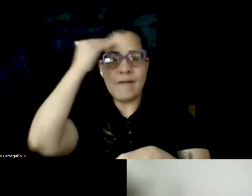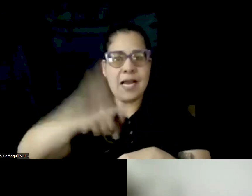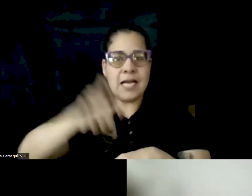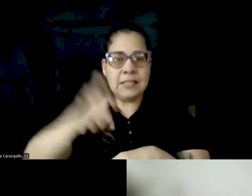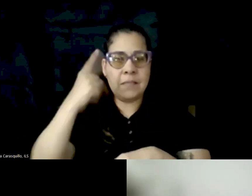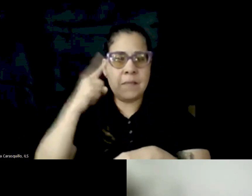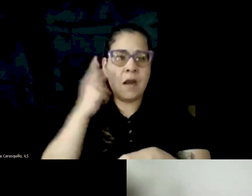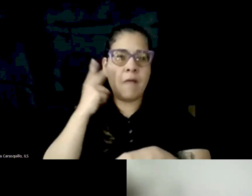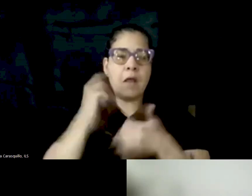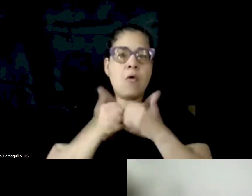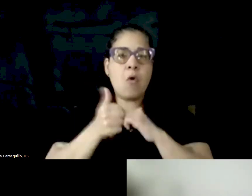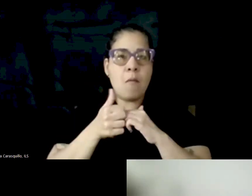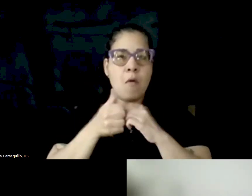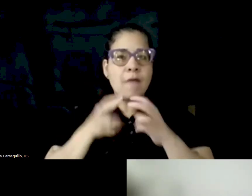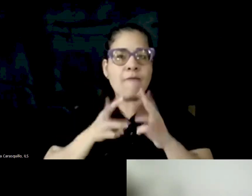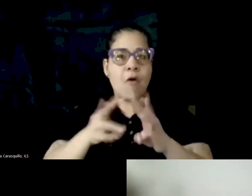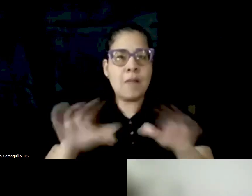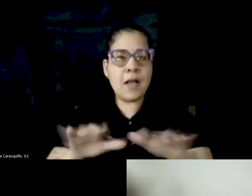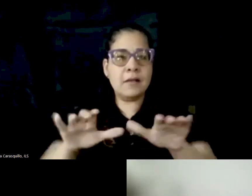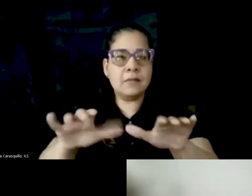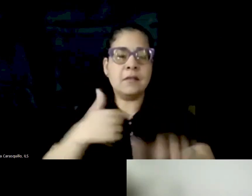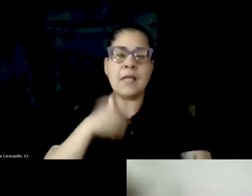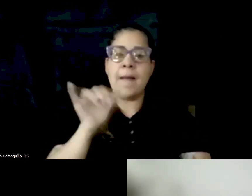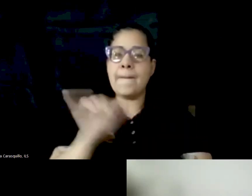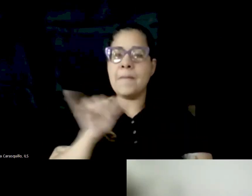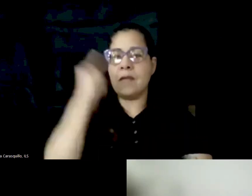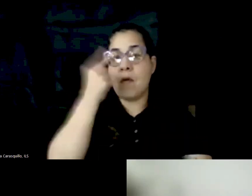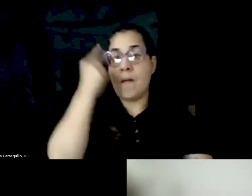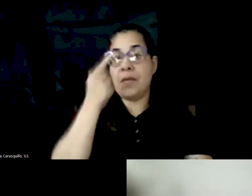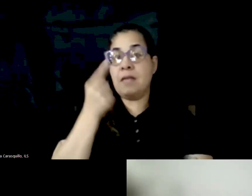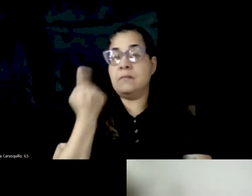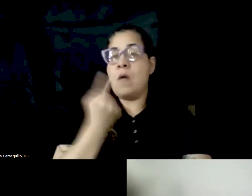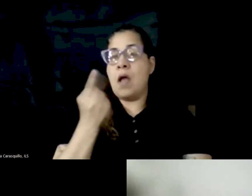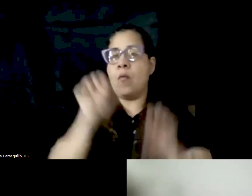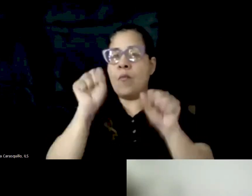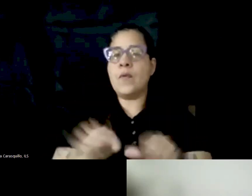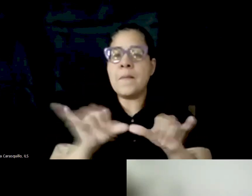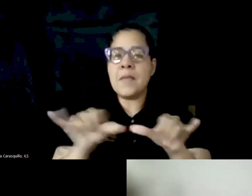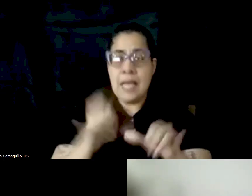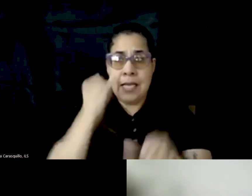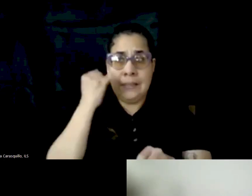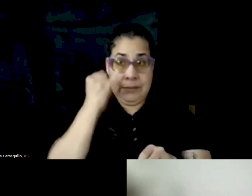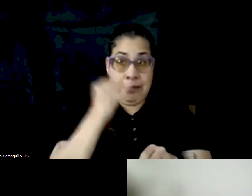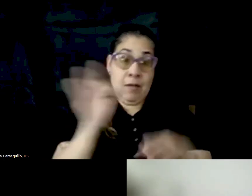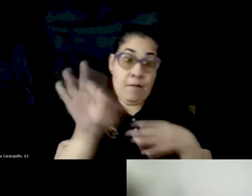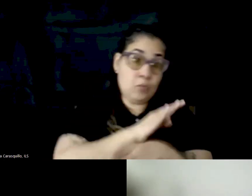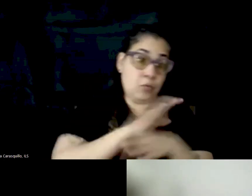llevando. Y yo pienso también que tiene que haber un instrumento donde se pueda medir si en efecto está siendo efectivo o no.